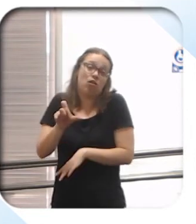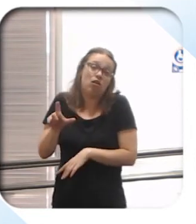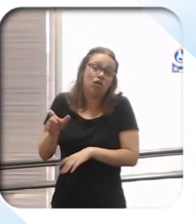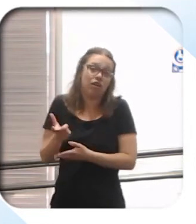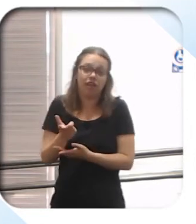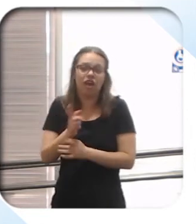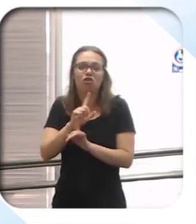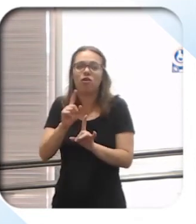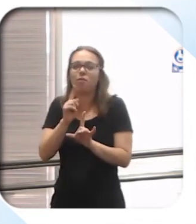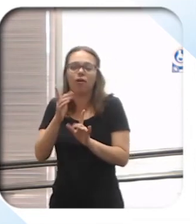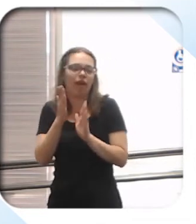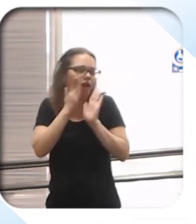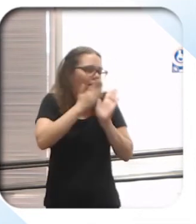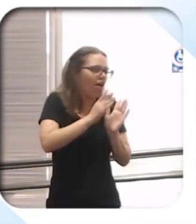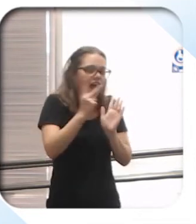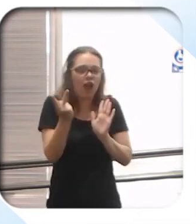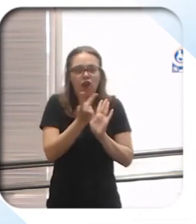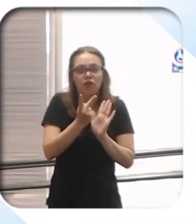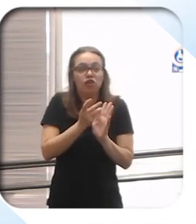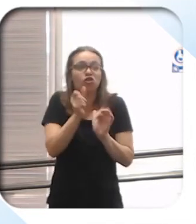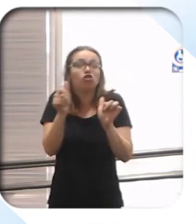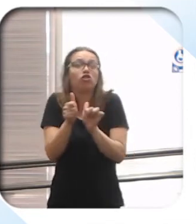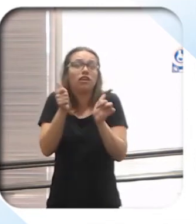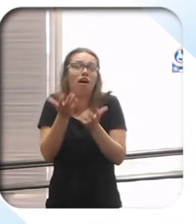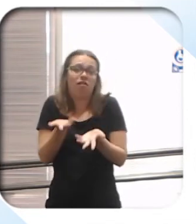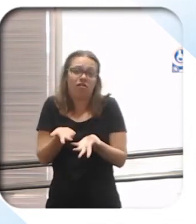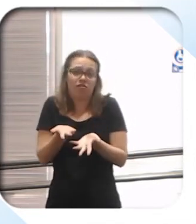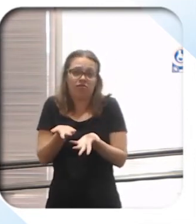porque no quisieran dedicarle, sino que no saben cómo hacerlo.